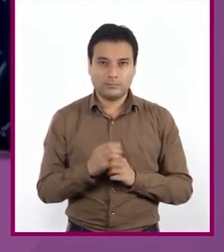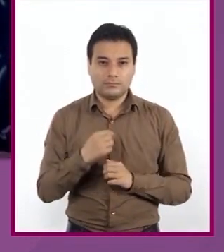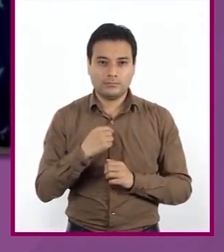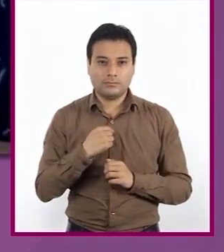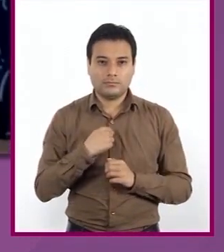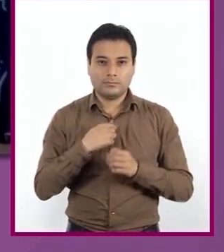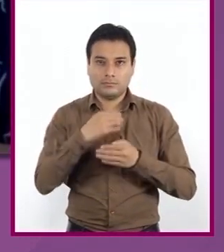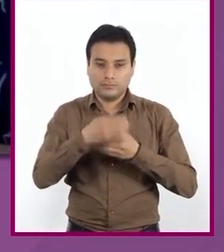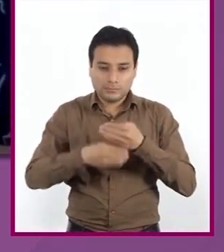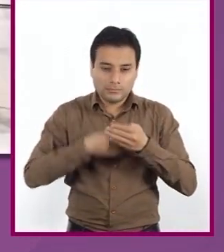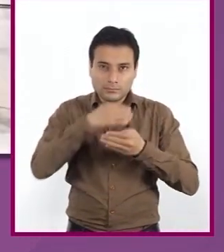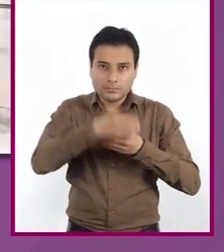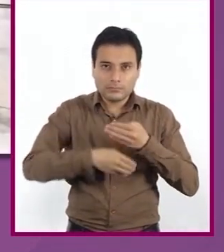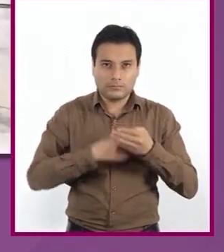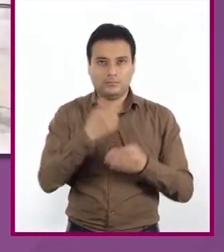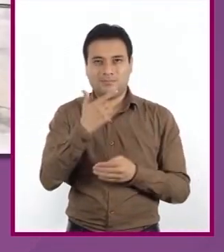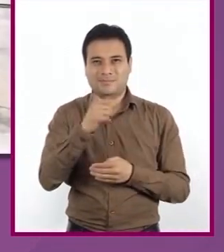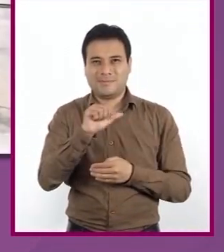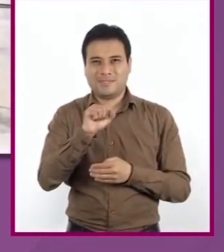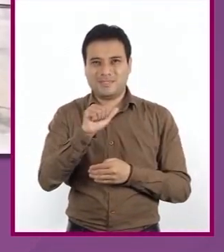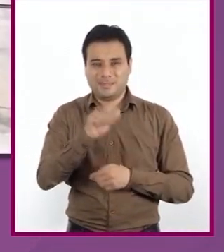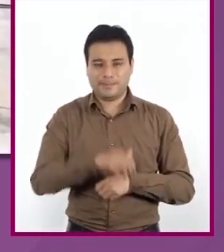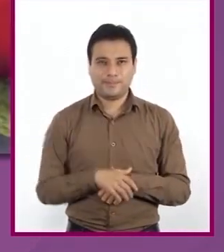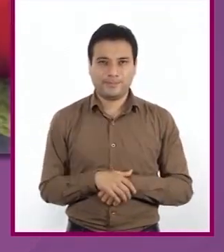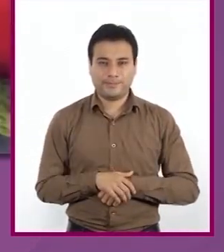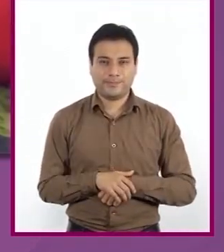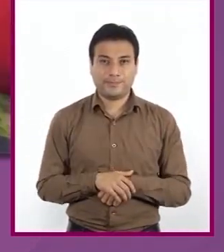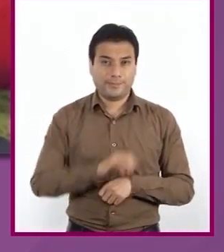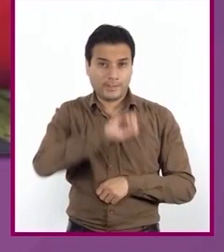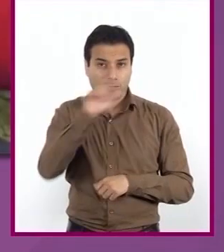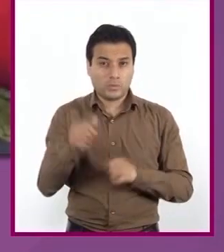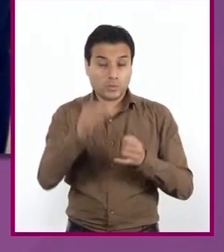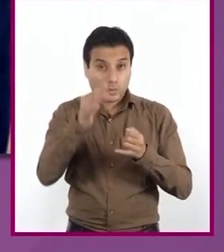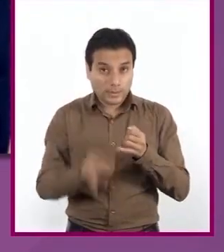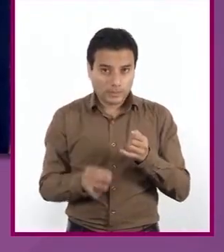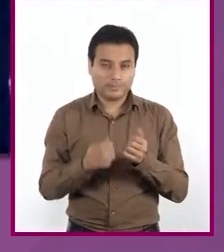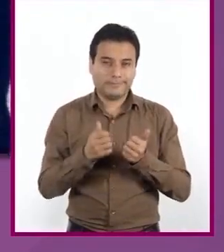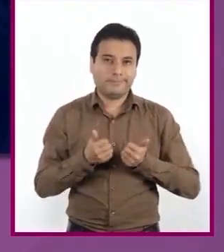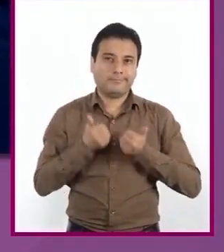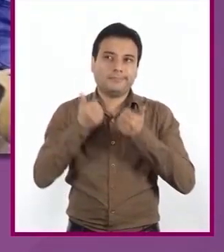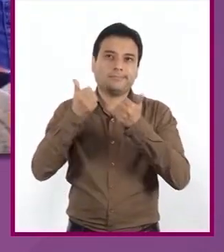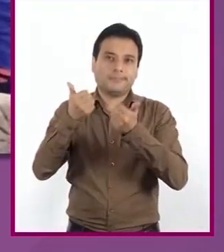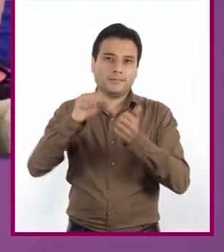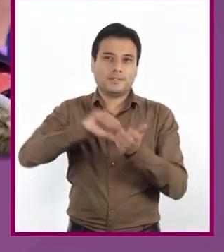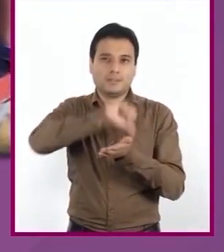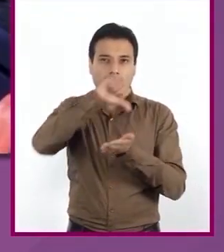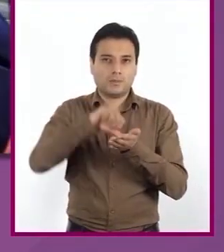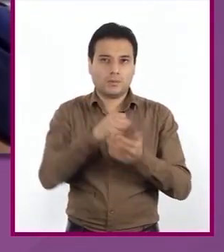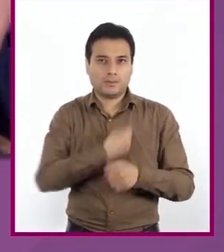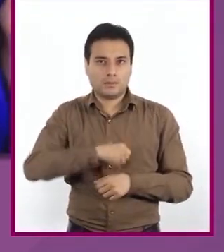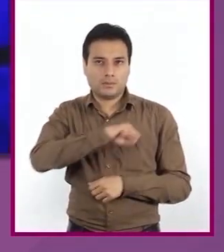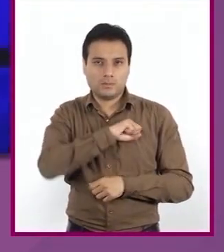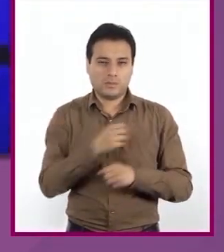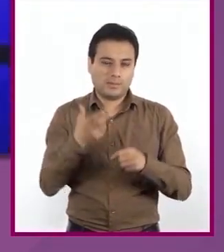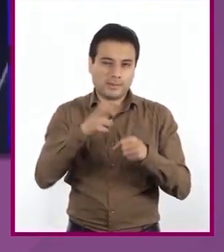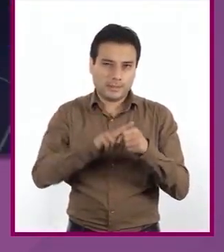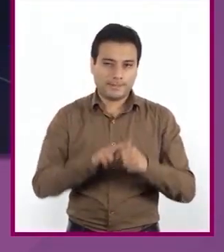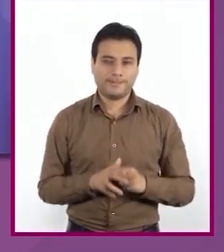zonas quemadas. Y por último, la trasladará a un centro de salud.